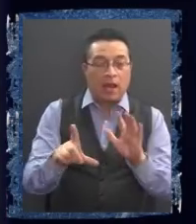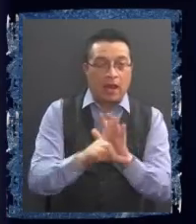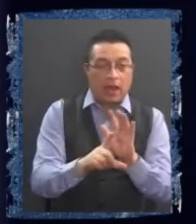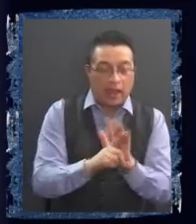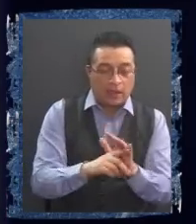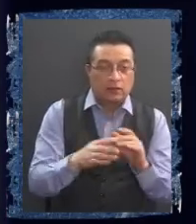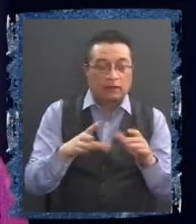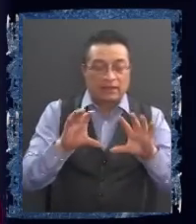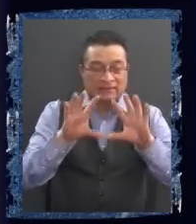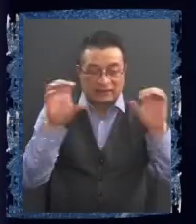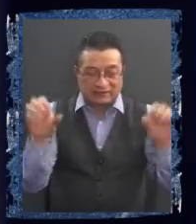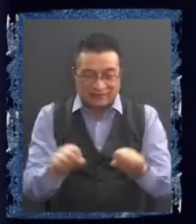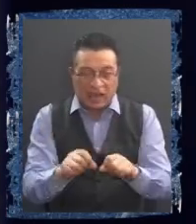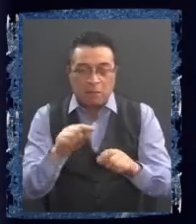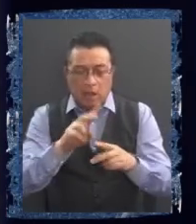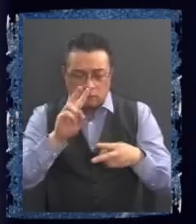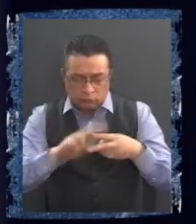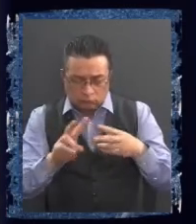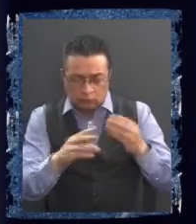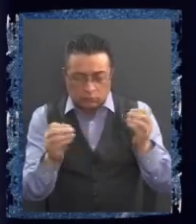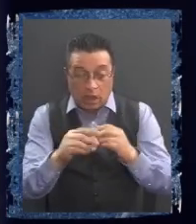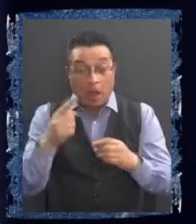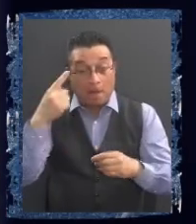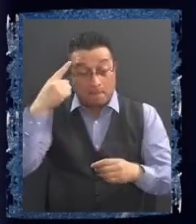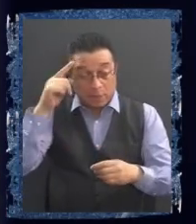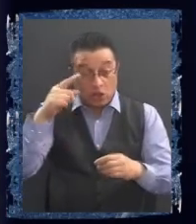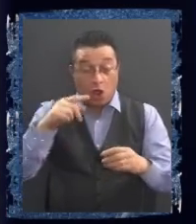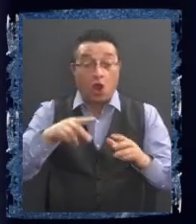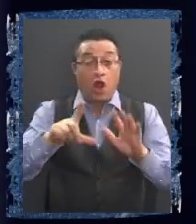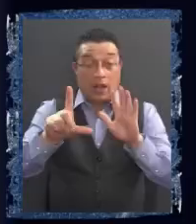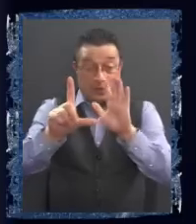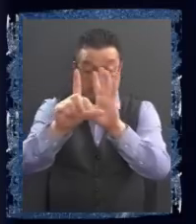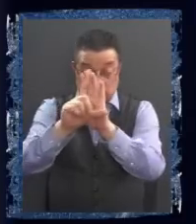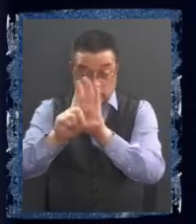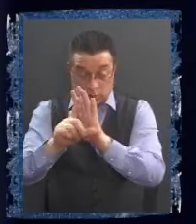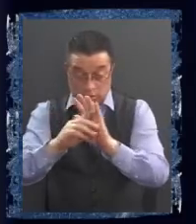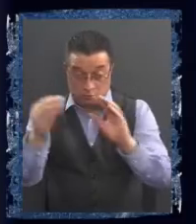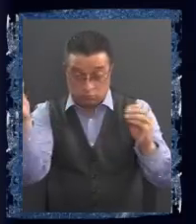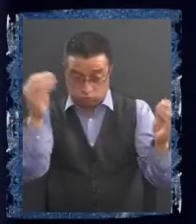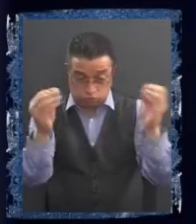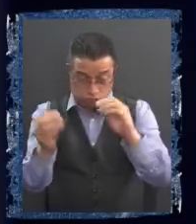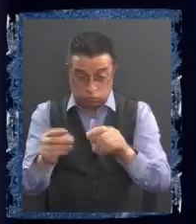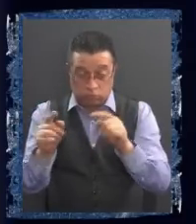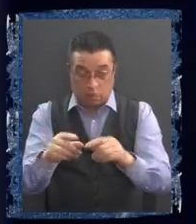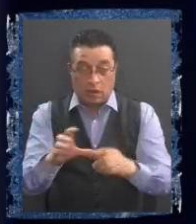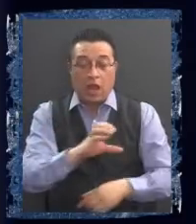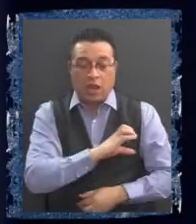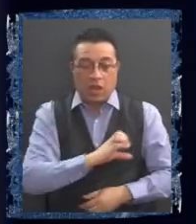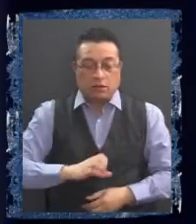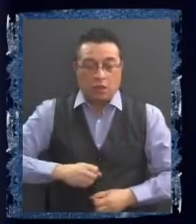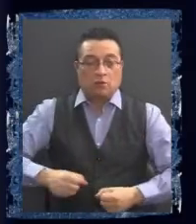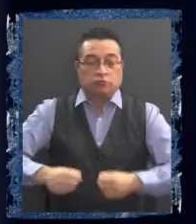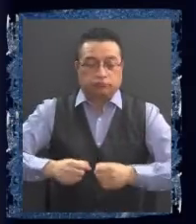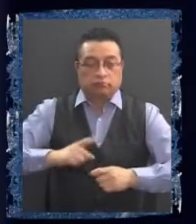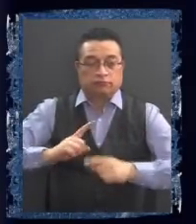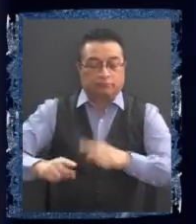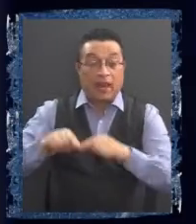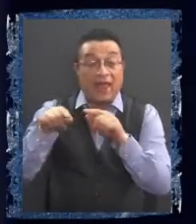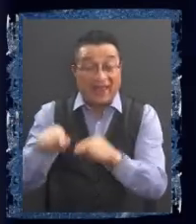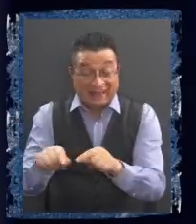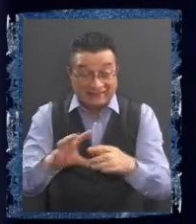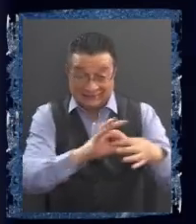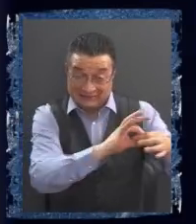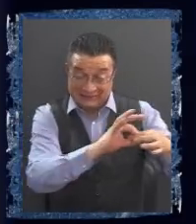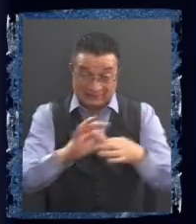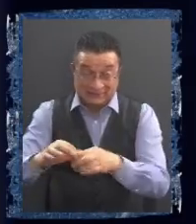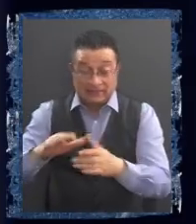sistemas, pero lo importante es que el marco de derecho fundamenta la acción del Estado. Claro. Y en ese contexto decir que la salud